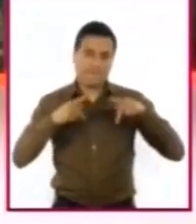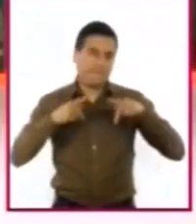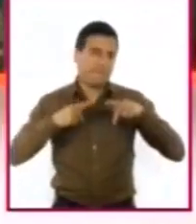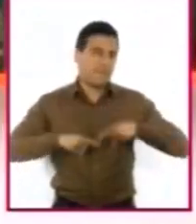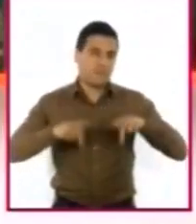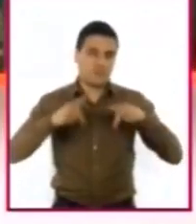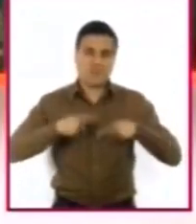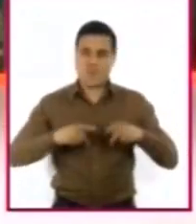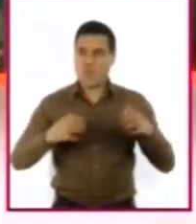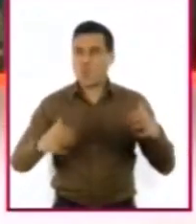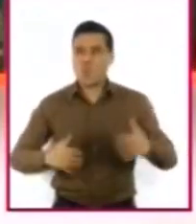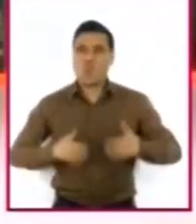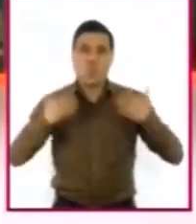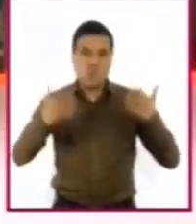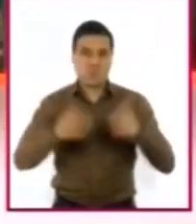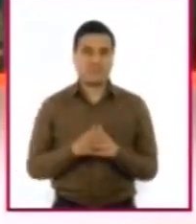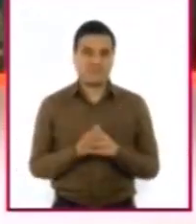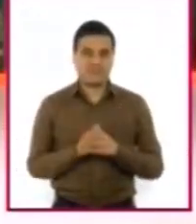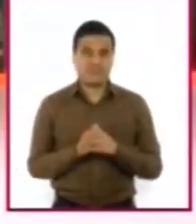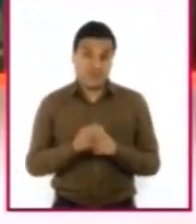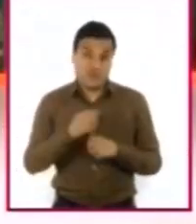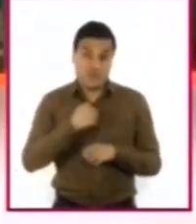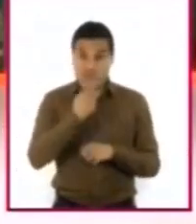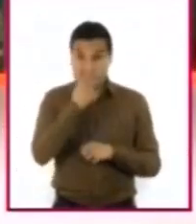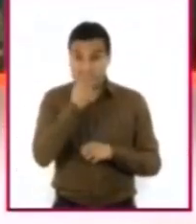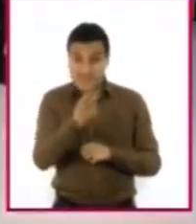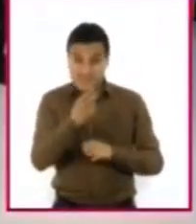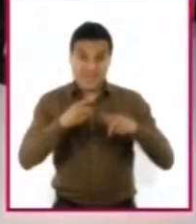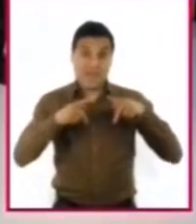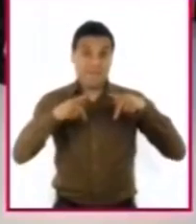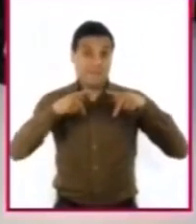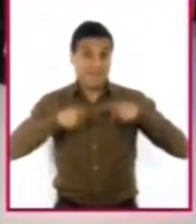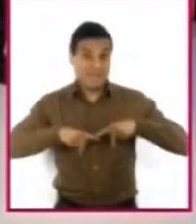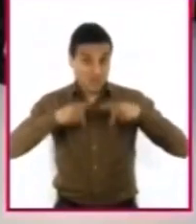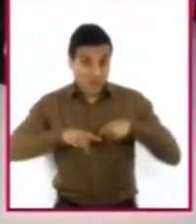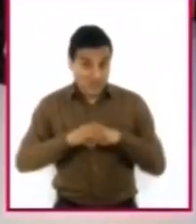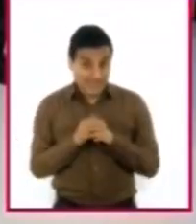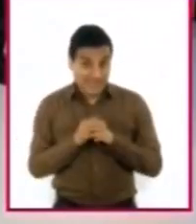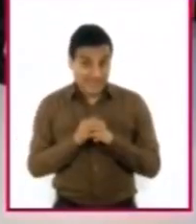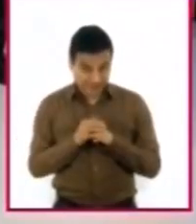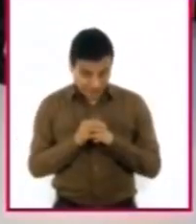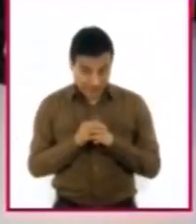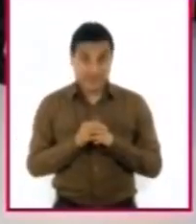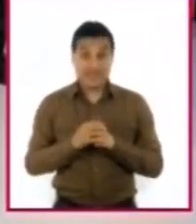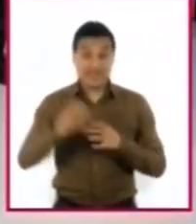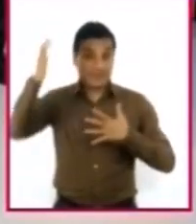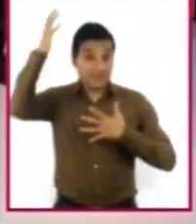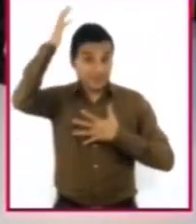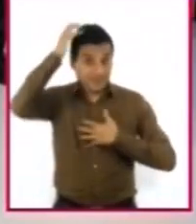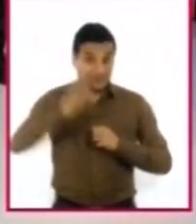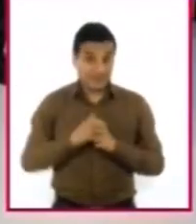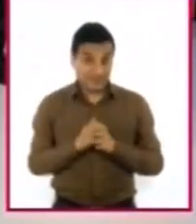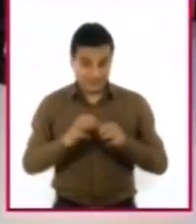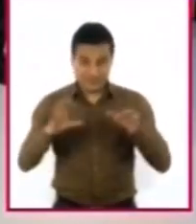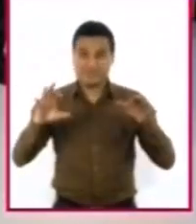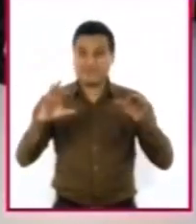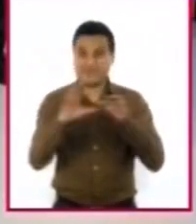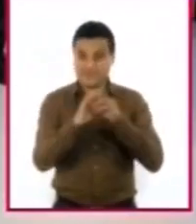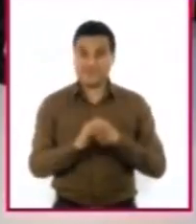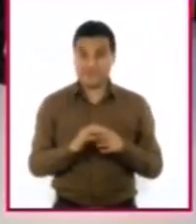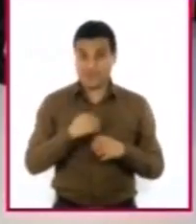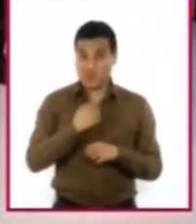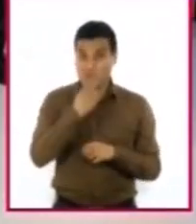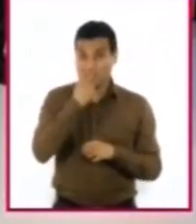nosotros y los primates o los monos, donde refuté el origen divino de nuestra especie.